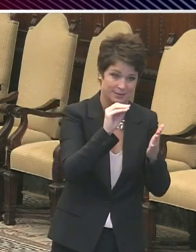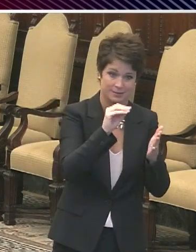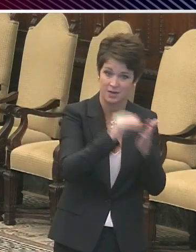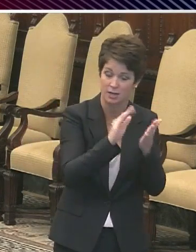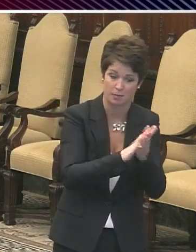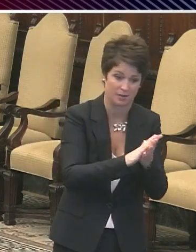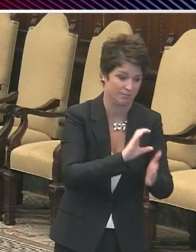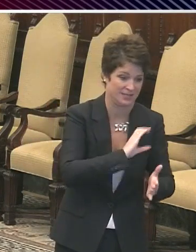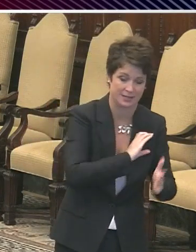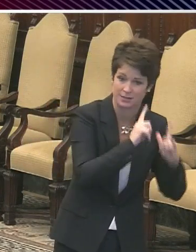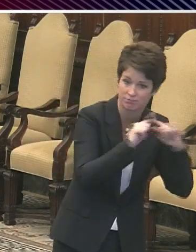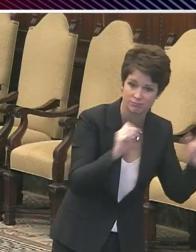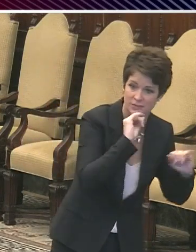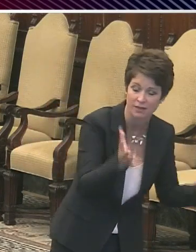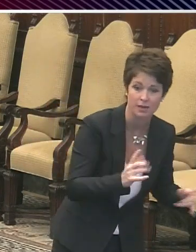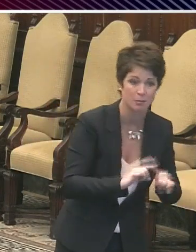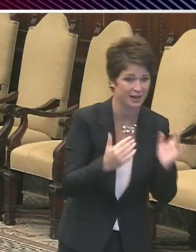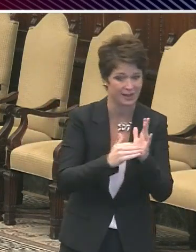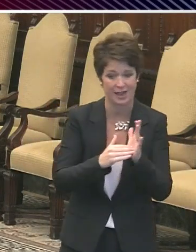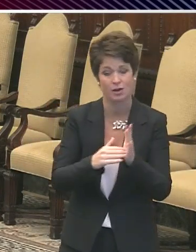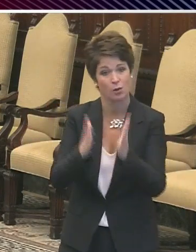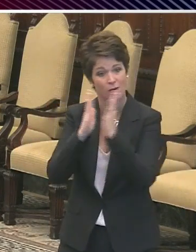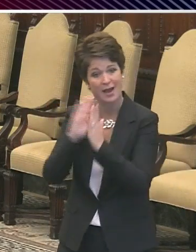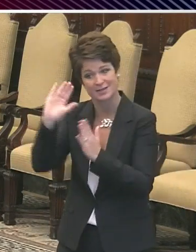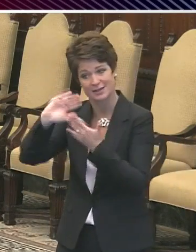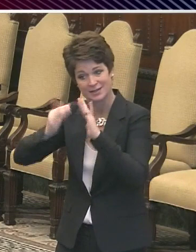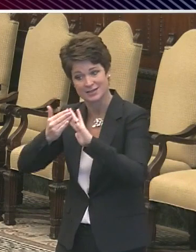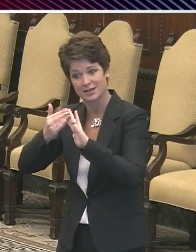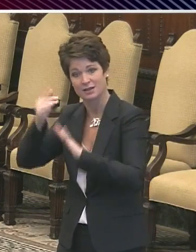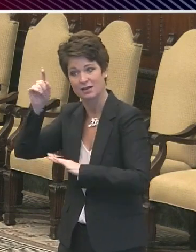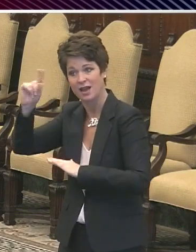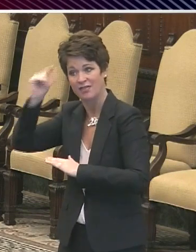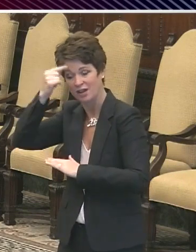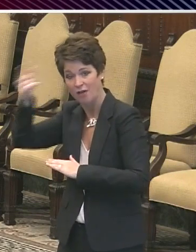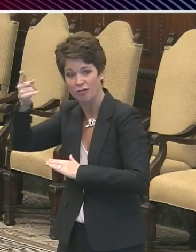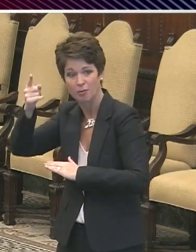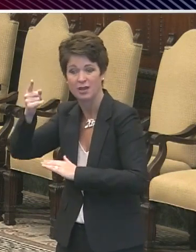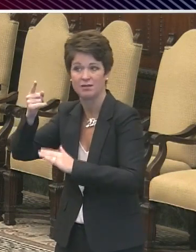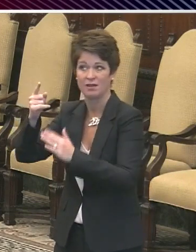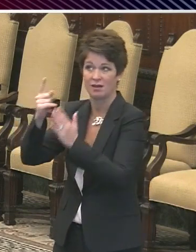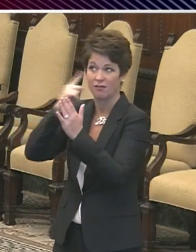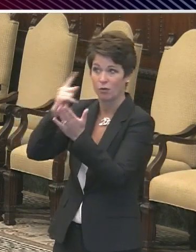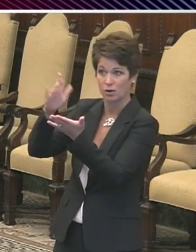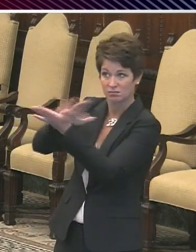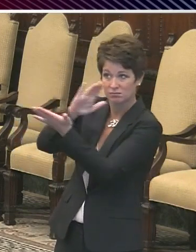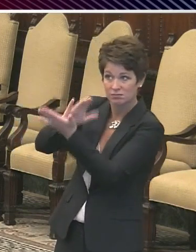Asking for specific programs from the federal government for undocumented immigrants is unlikely to get any response.